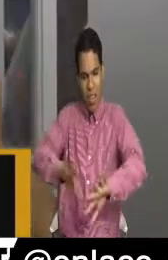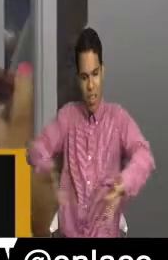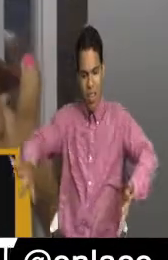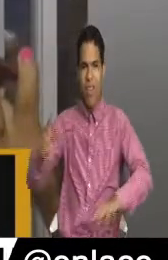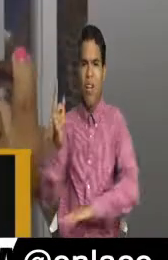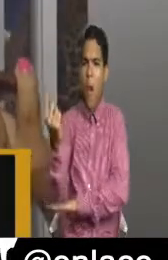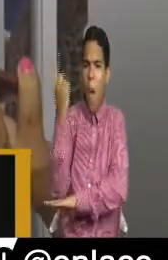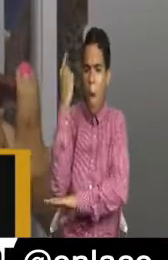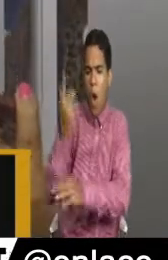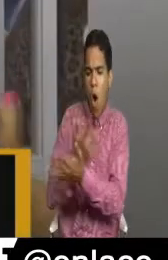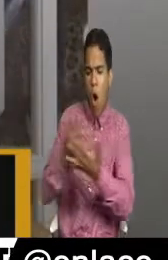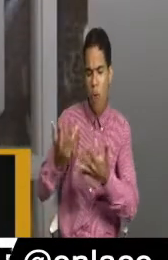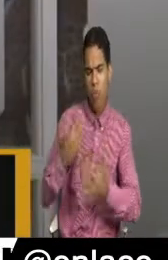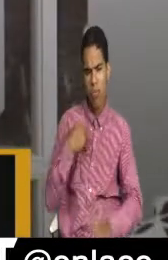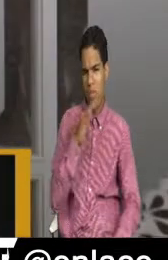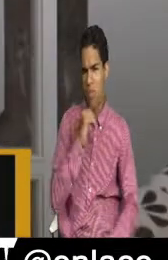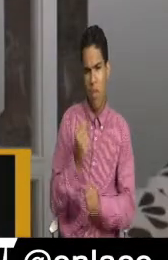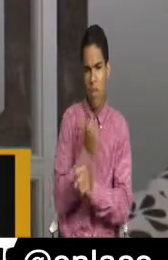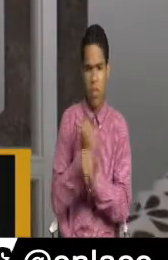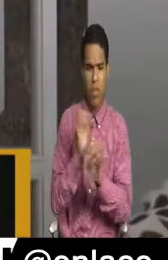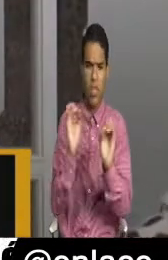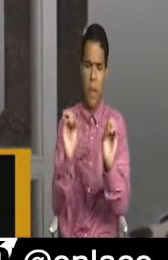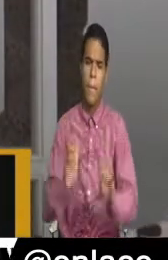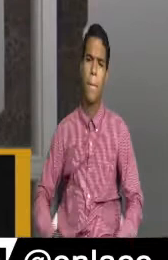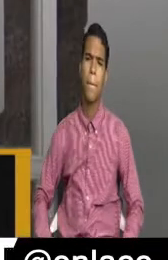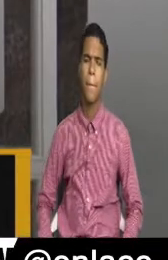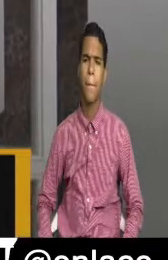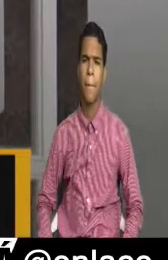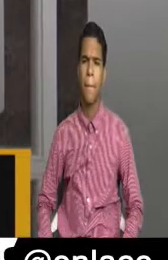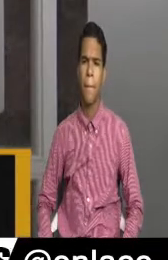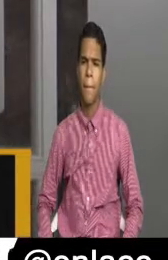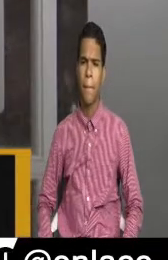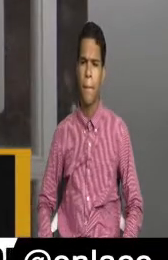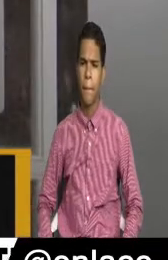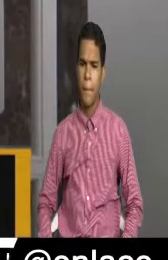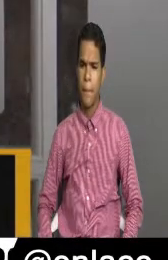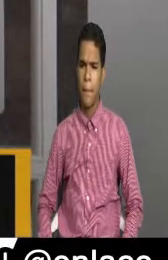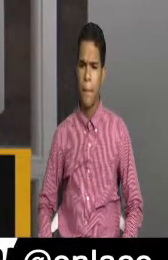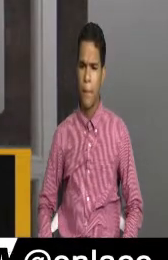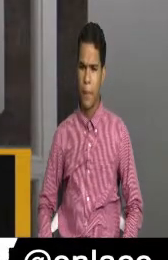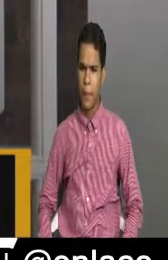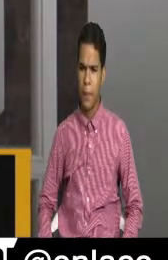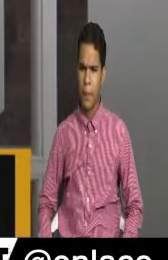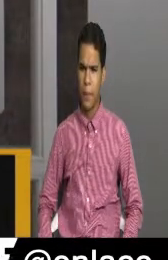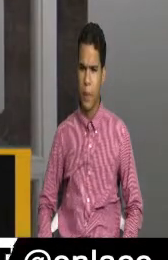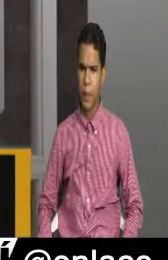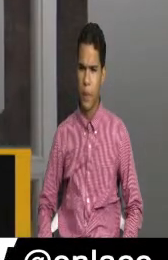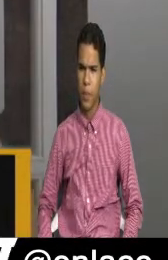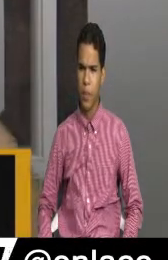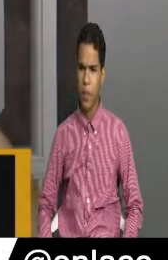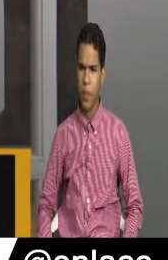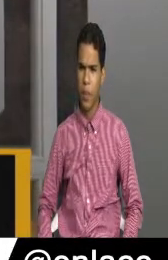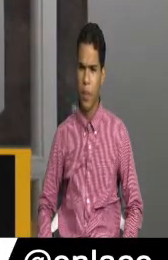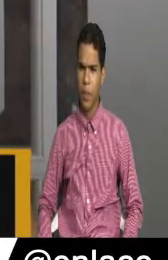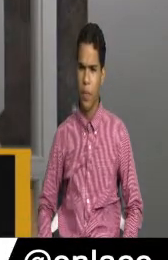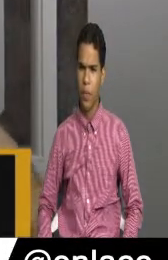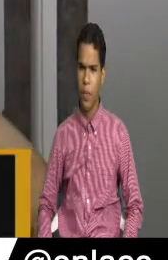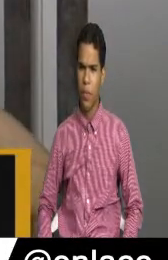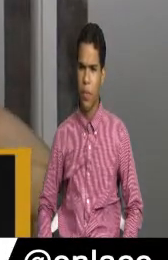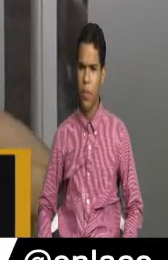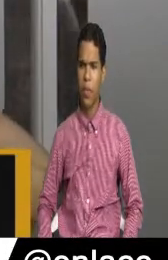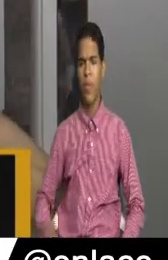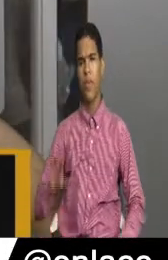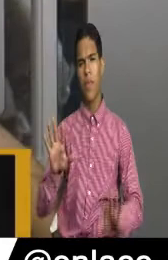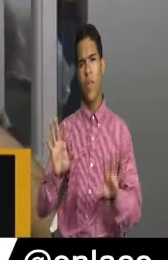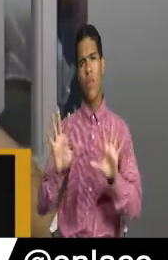¿Qué símbolo le da usted al balcón donde él siempre en sus tardes veía pasar la ciudad? Un sitio de